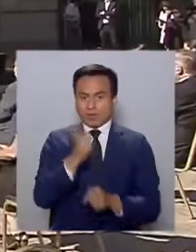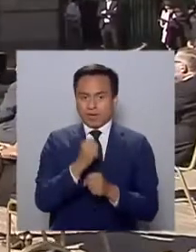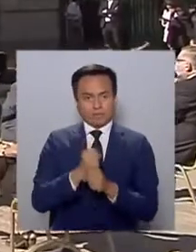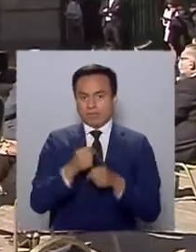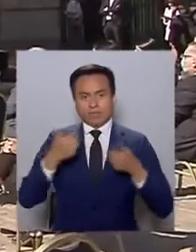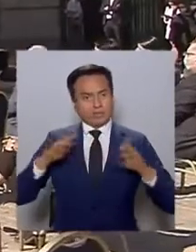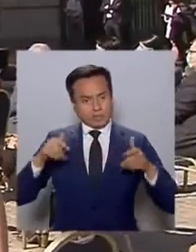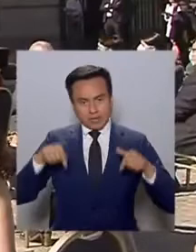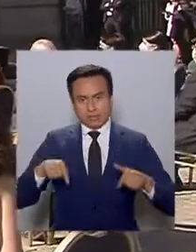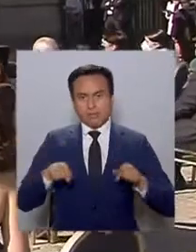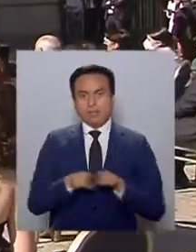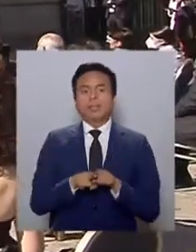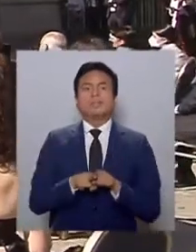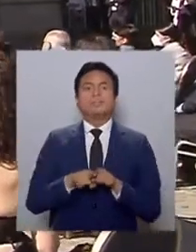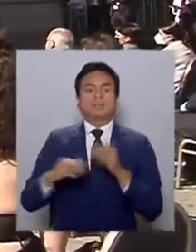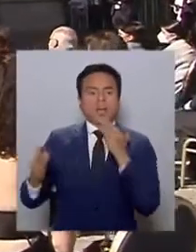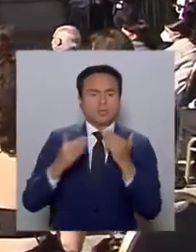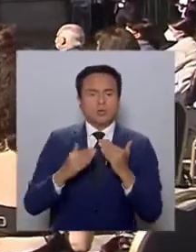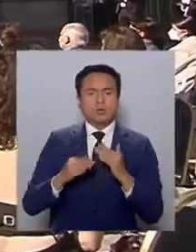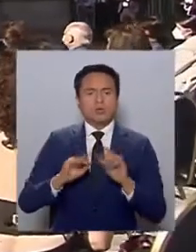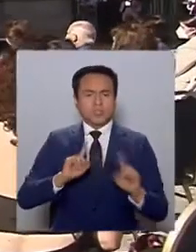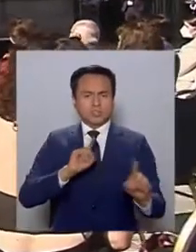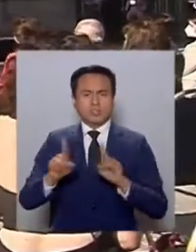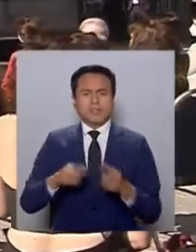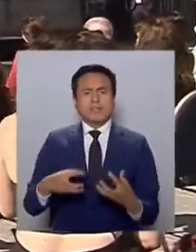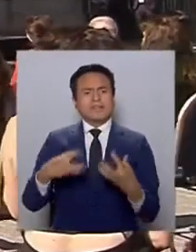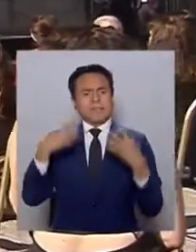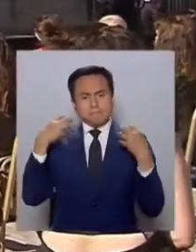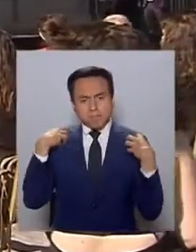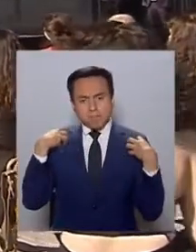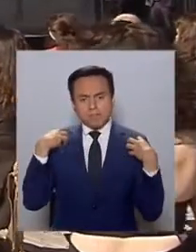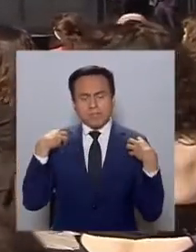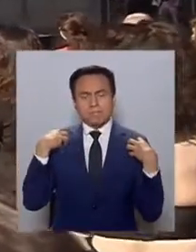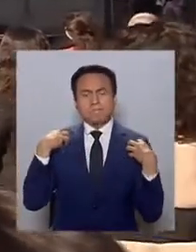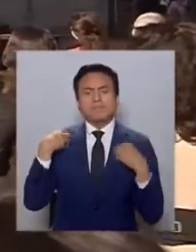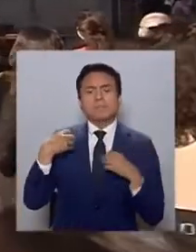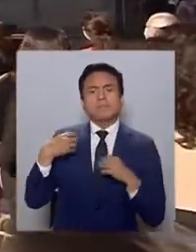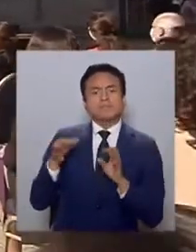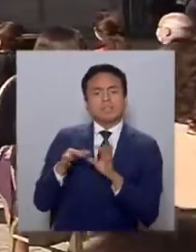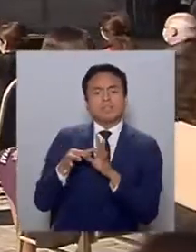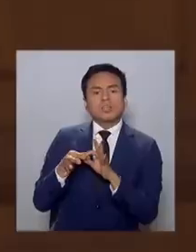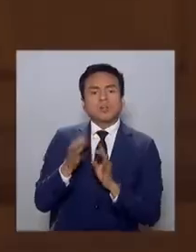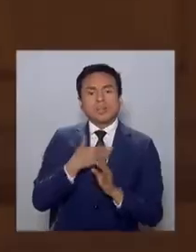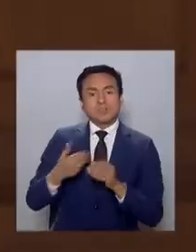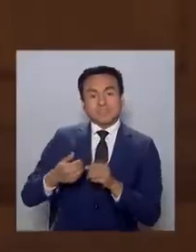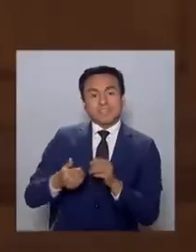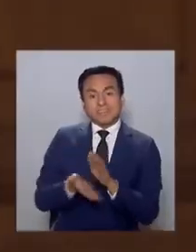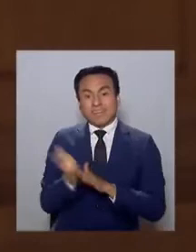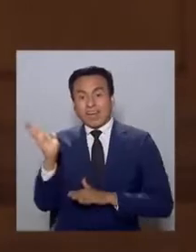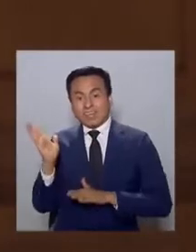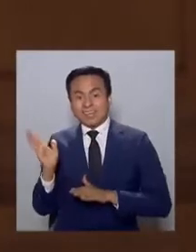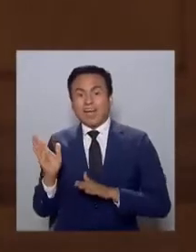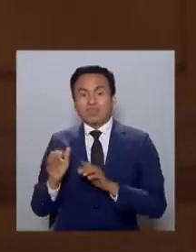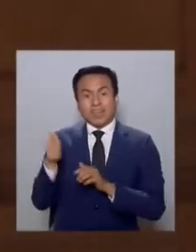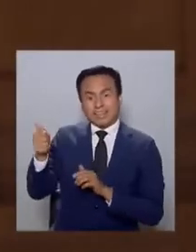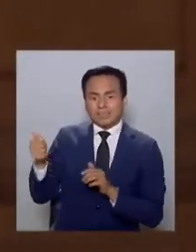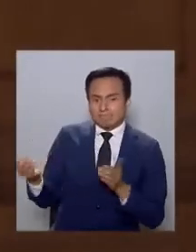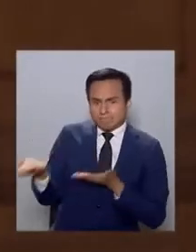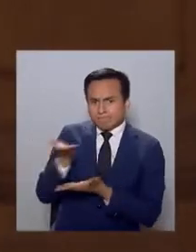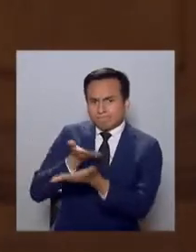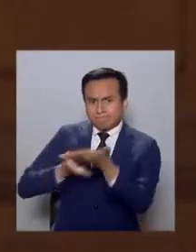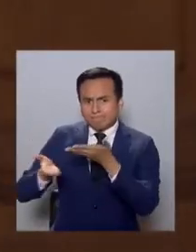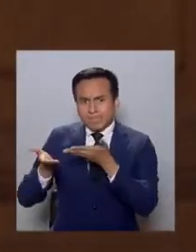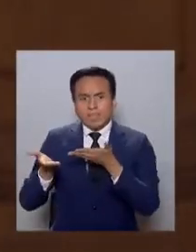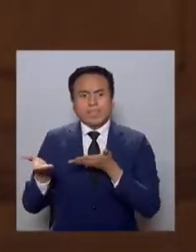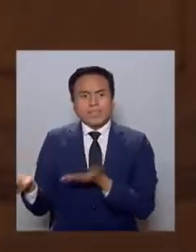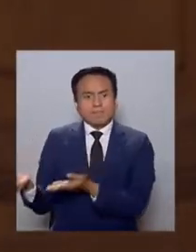desde ya, dialogando y coordinándose responsablemente con sus pares del gobierno saliente, para que juntos y juntas